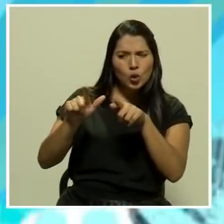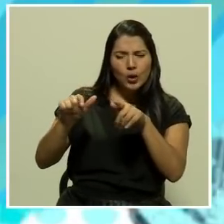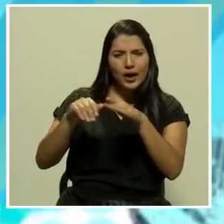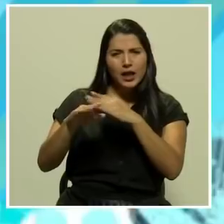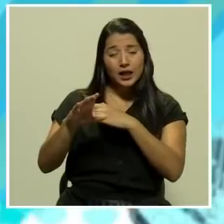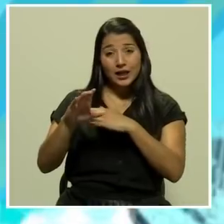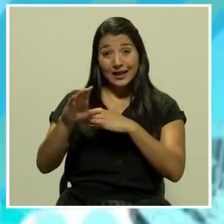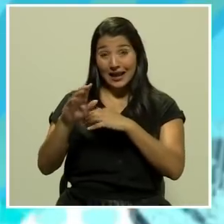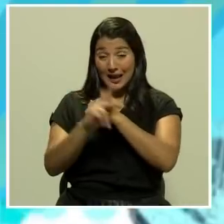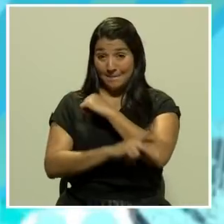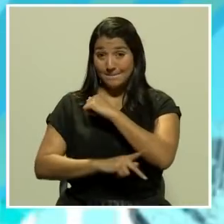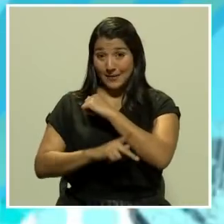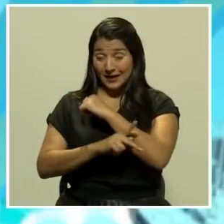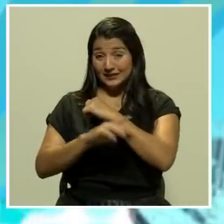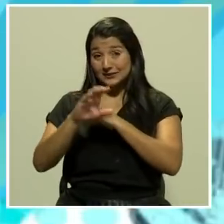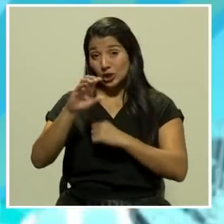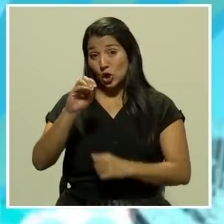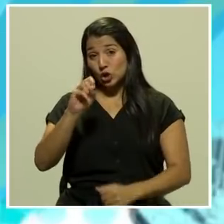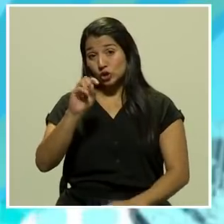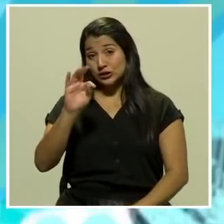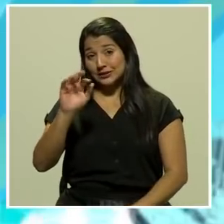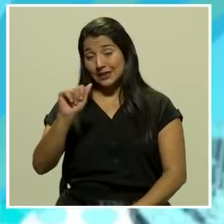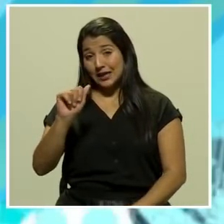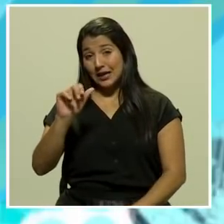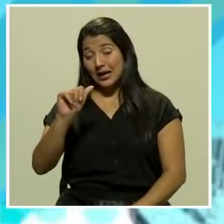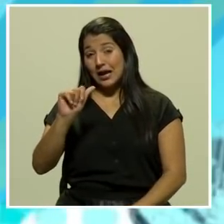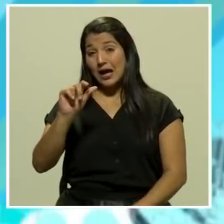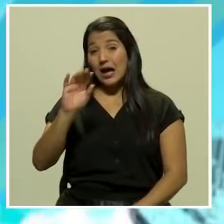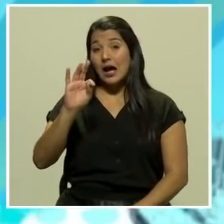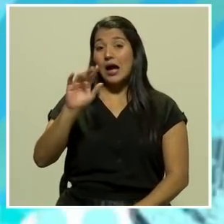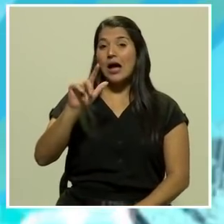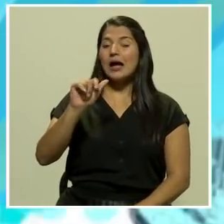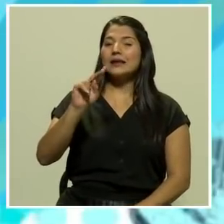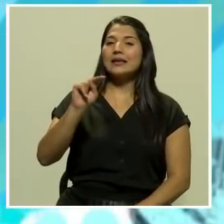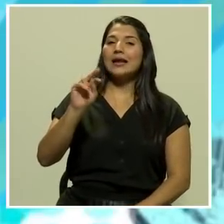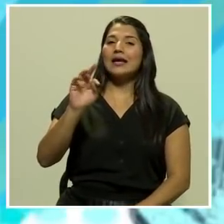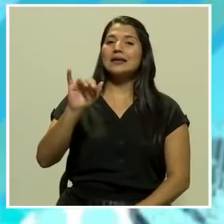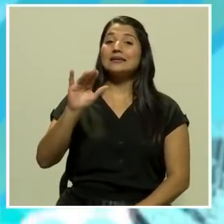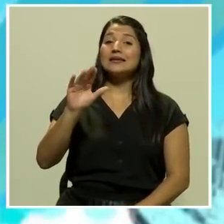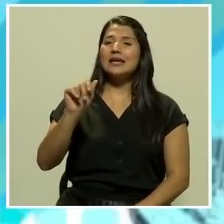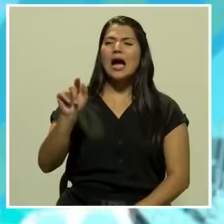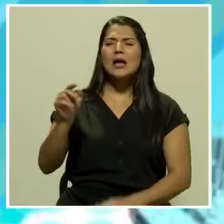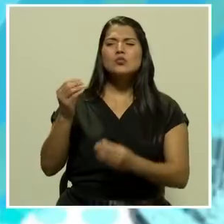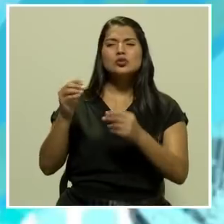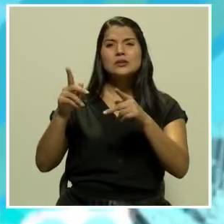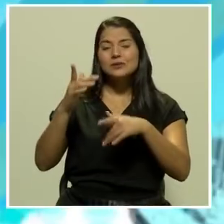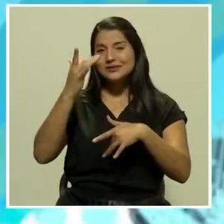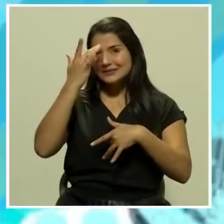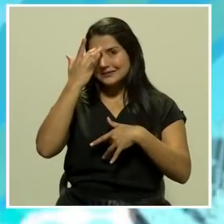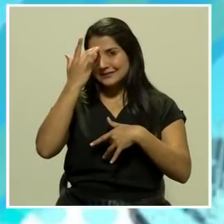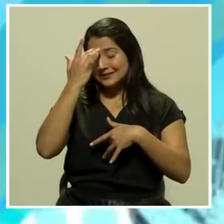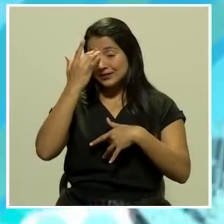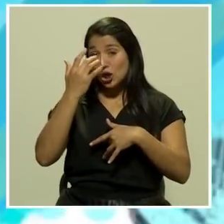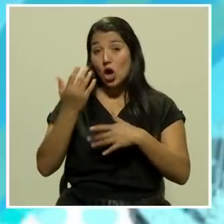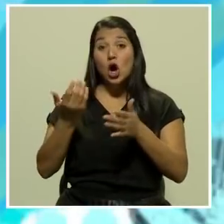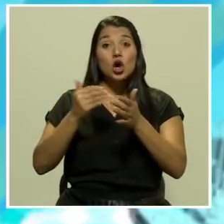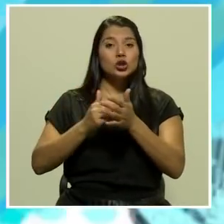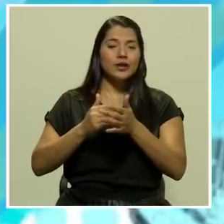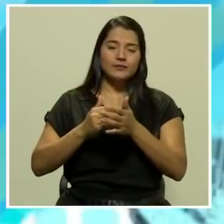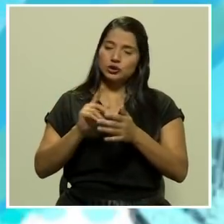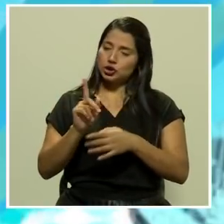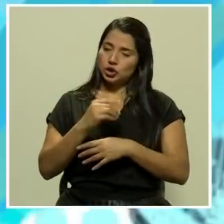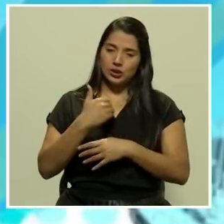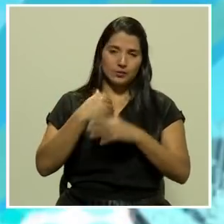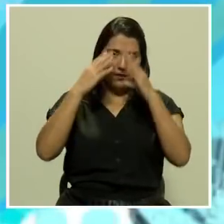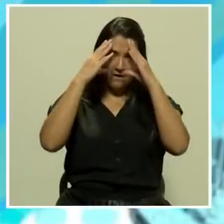costa atlántica también. Sabemos que hay bastantes pacientes afectados. Nuevamente no tenemos los datos